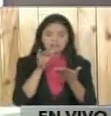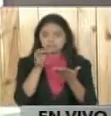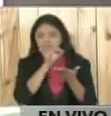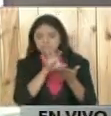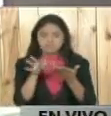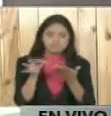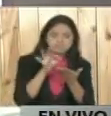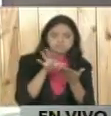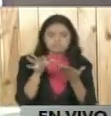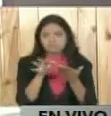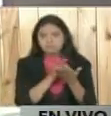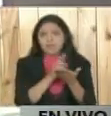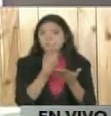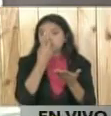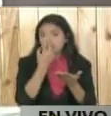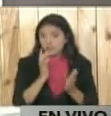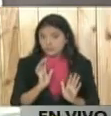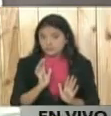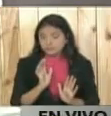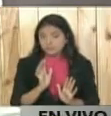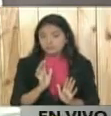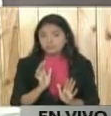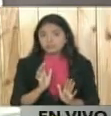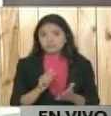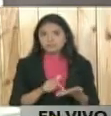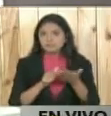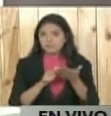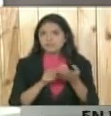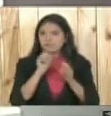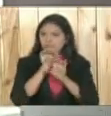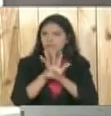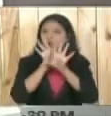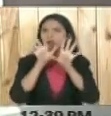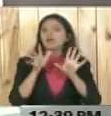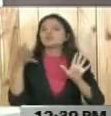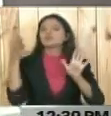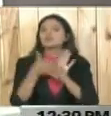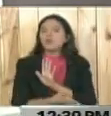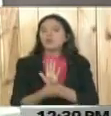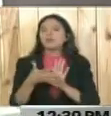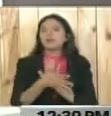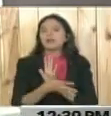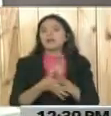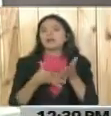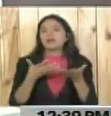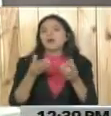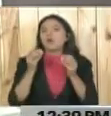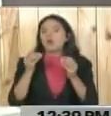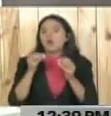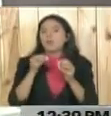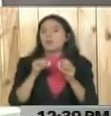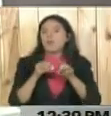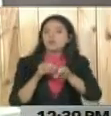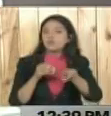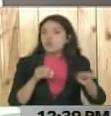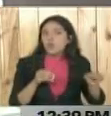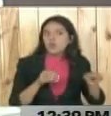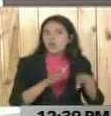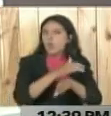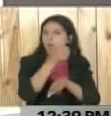de ojearlo un poquito. Primero que nos da luces sobre lo que es la crisis, cómo estos señores